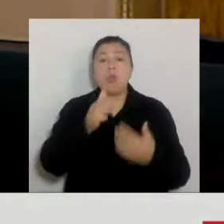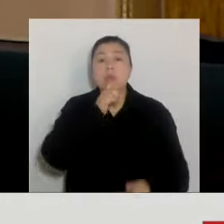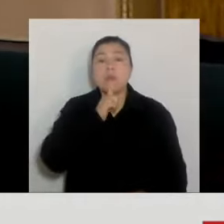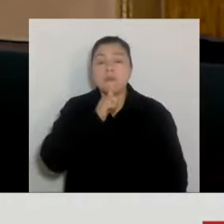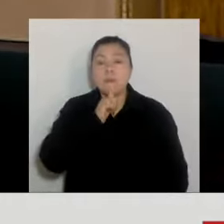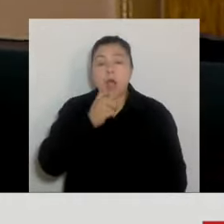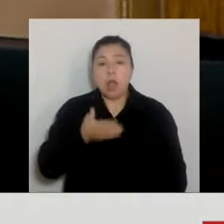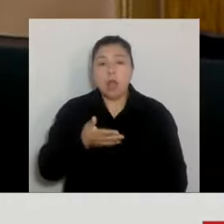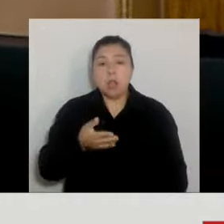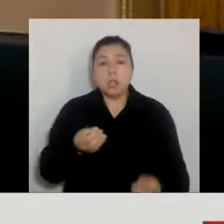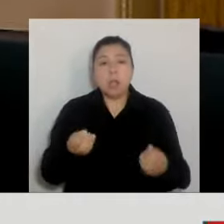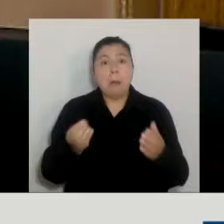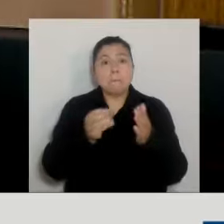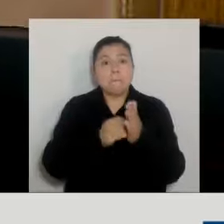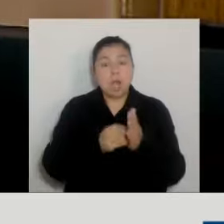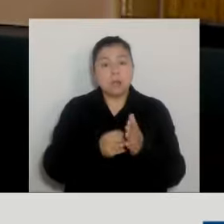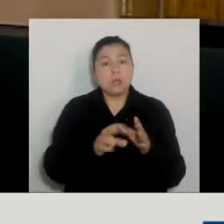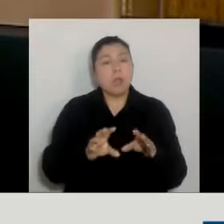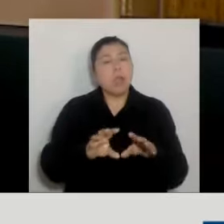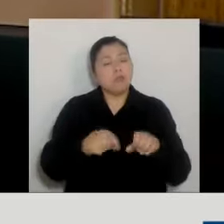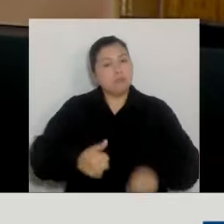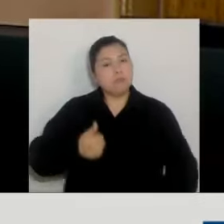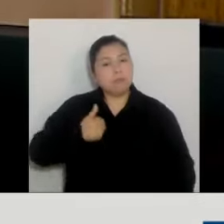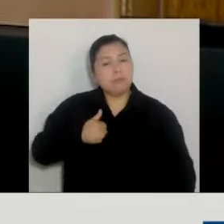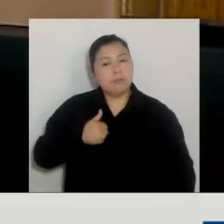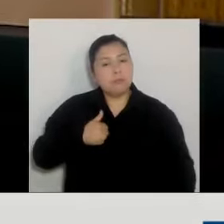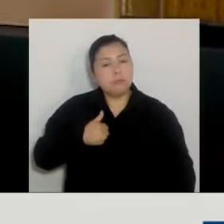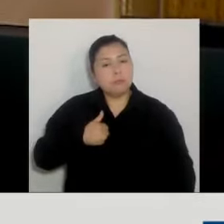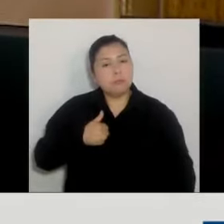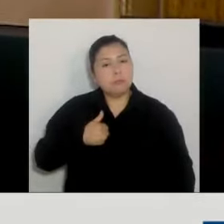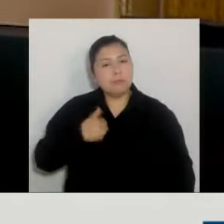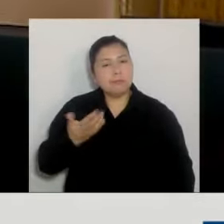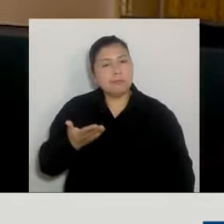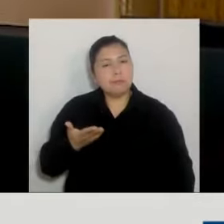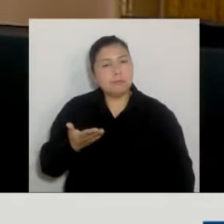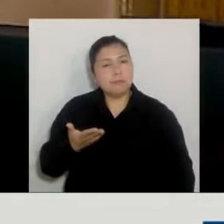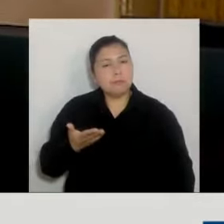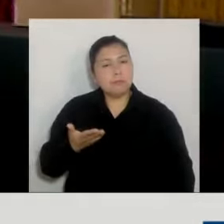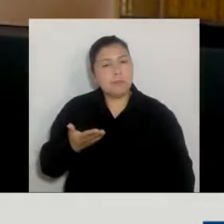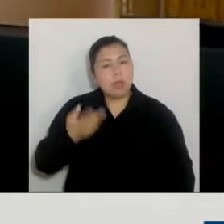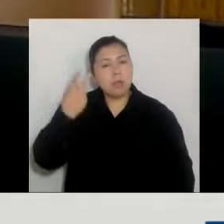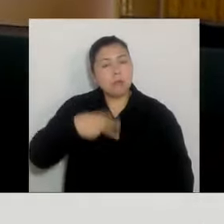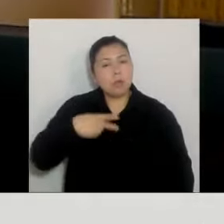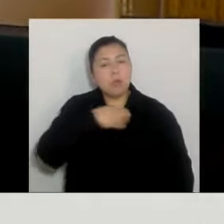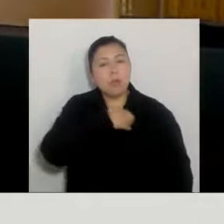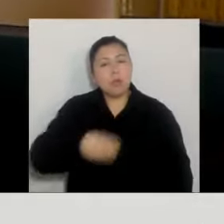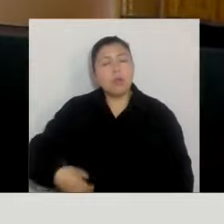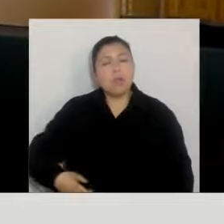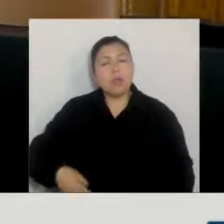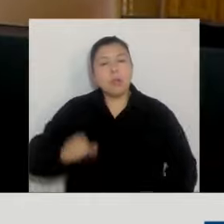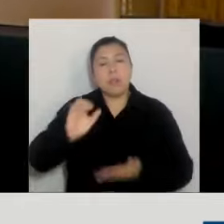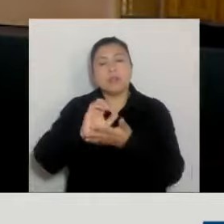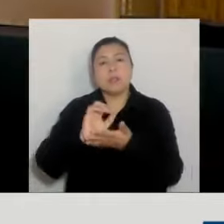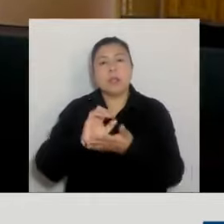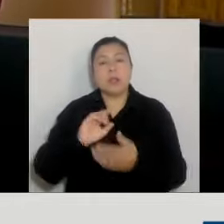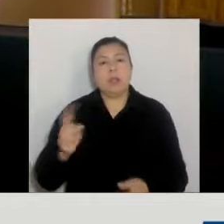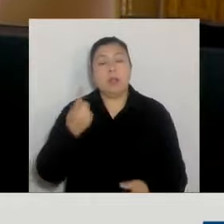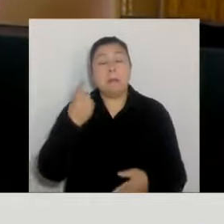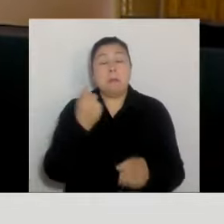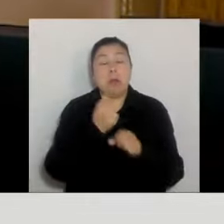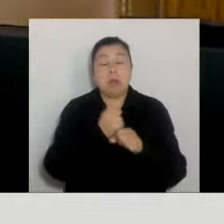mucho más compromiso eh del del propio gobierno del estado en general para hacer su pega ser